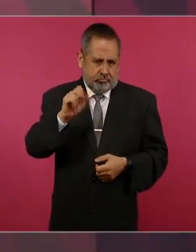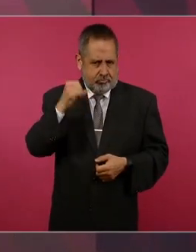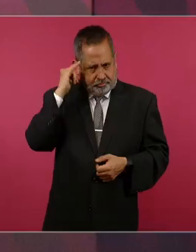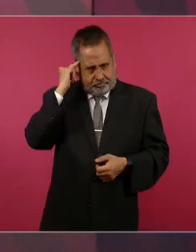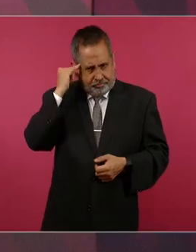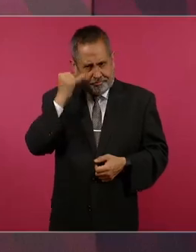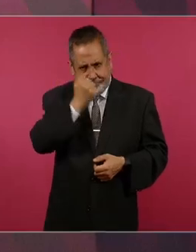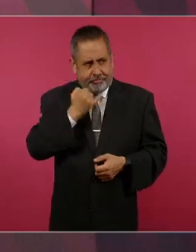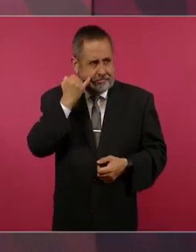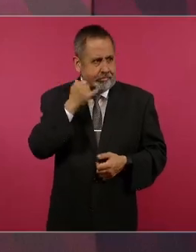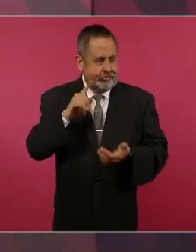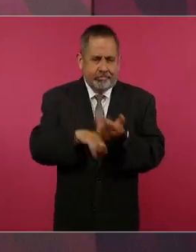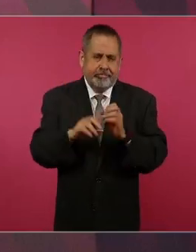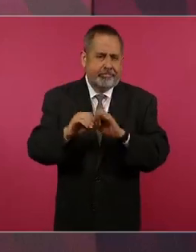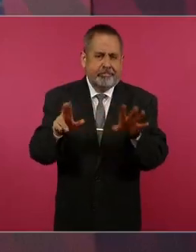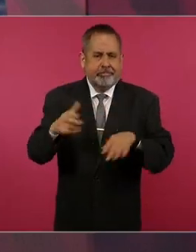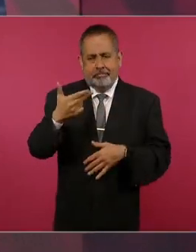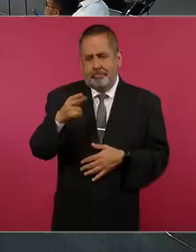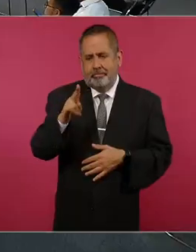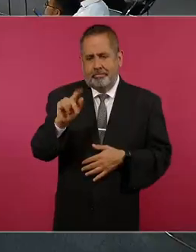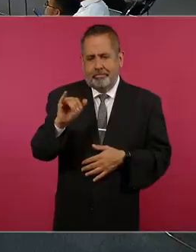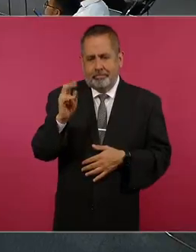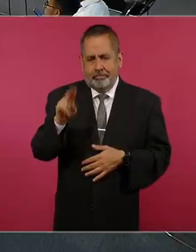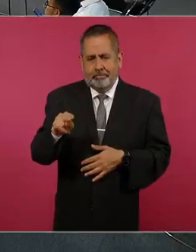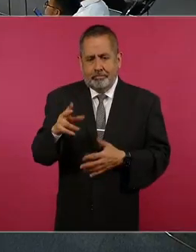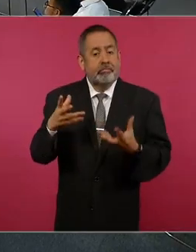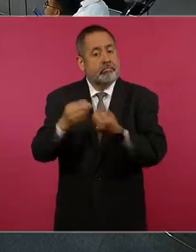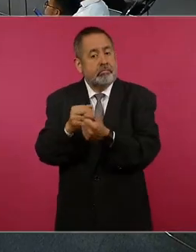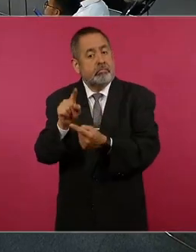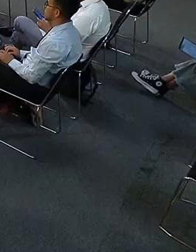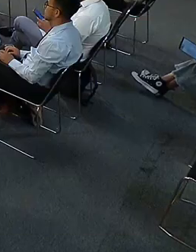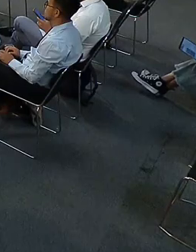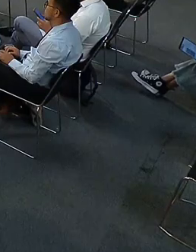pero claro que Juchitán es zapoteco.